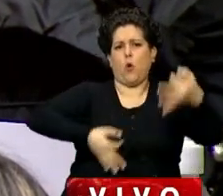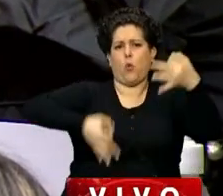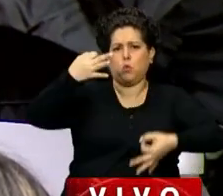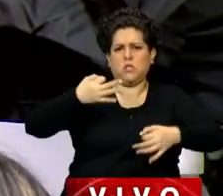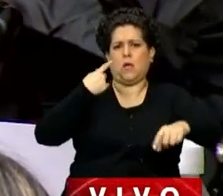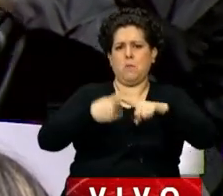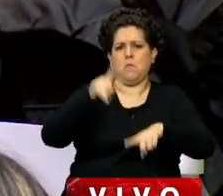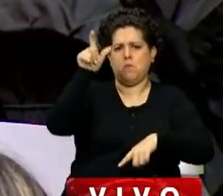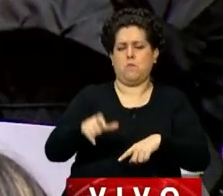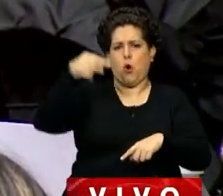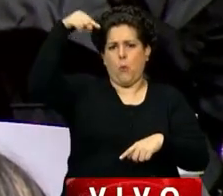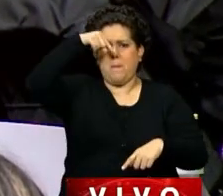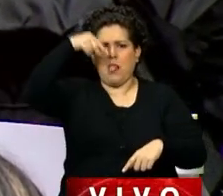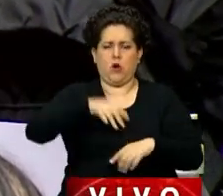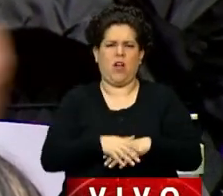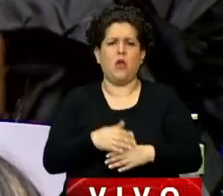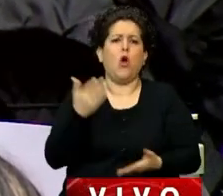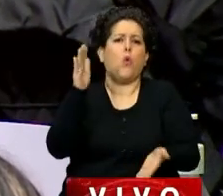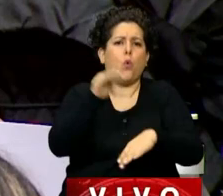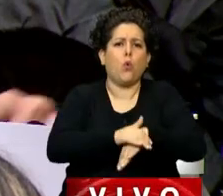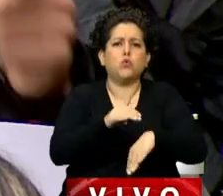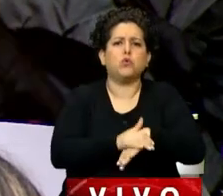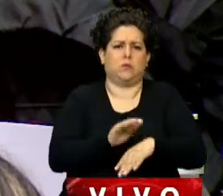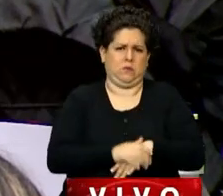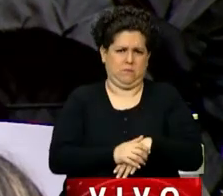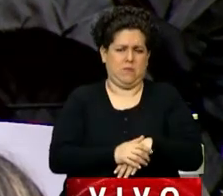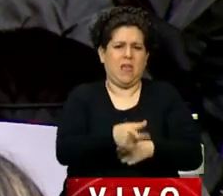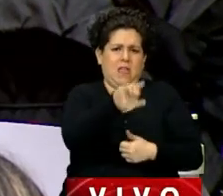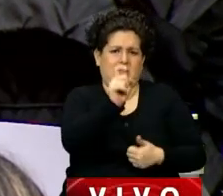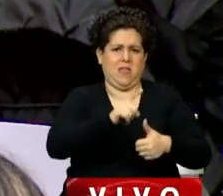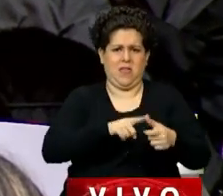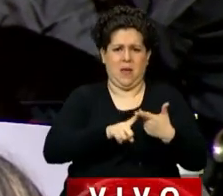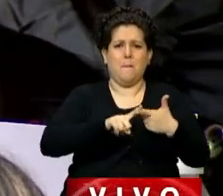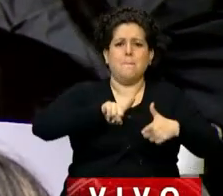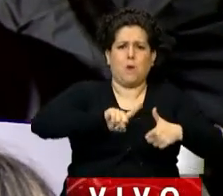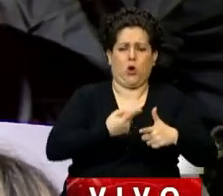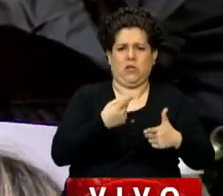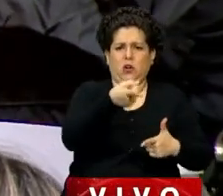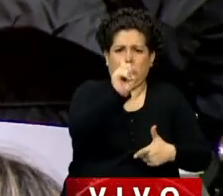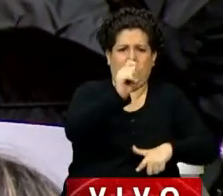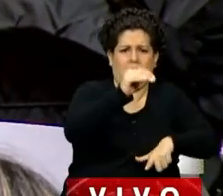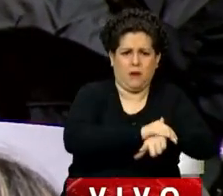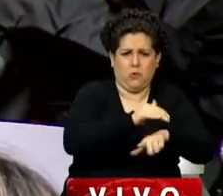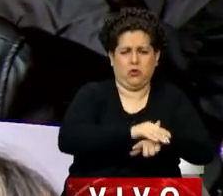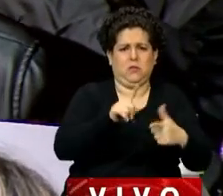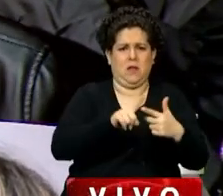él. Justicia a los responsables materiales y políticos de su desaparición seguida de